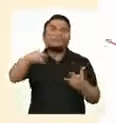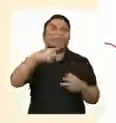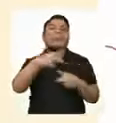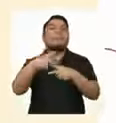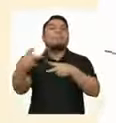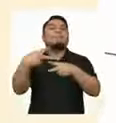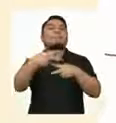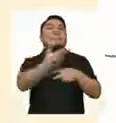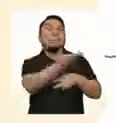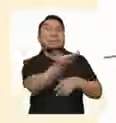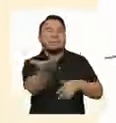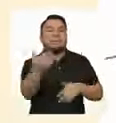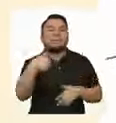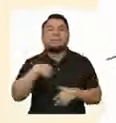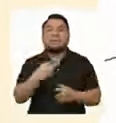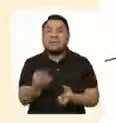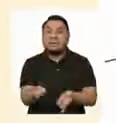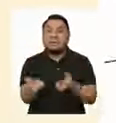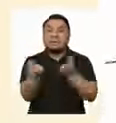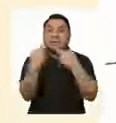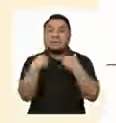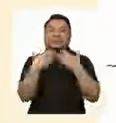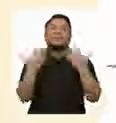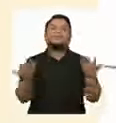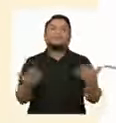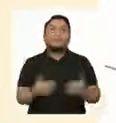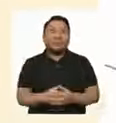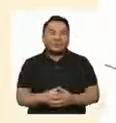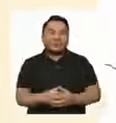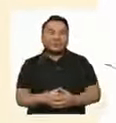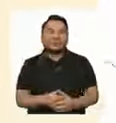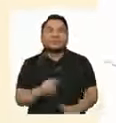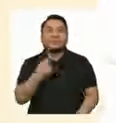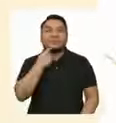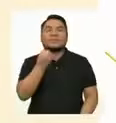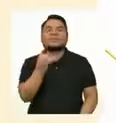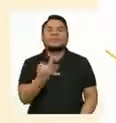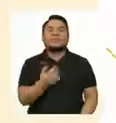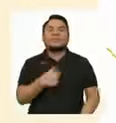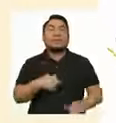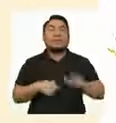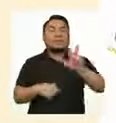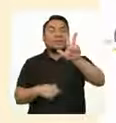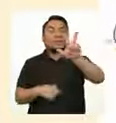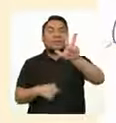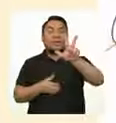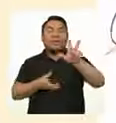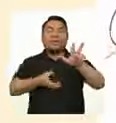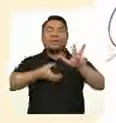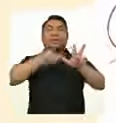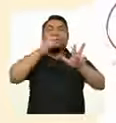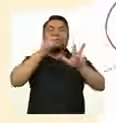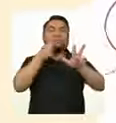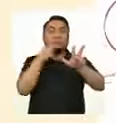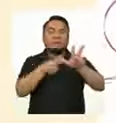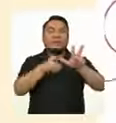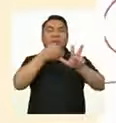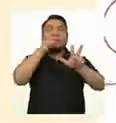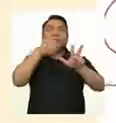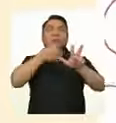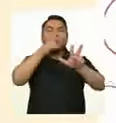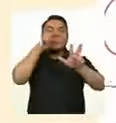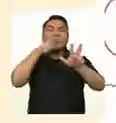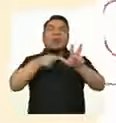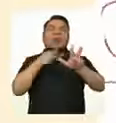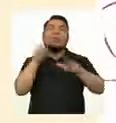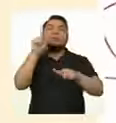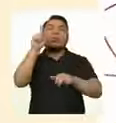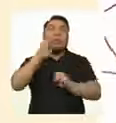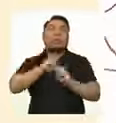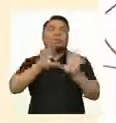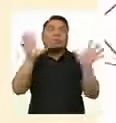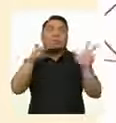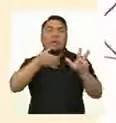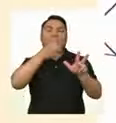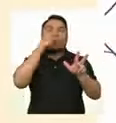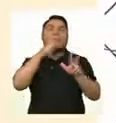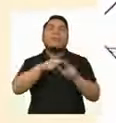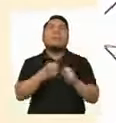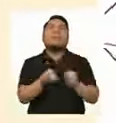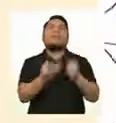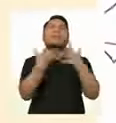y vecinos respondieron que 3. 3 personas beben 3 vasos de agua al